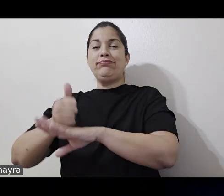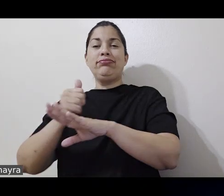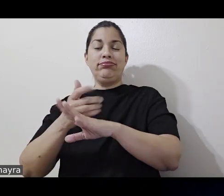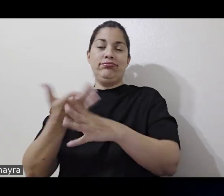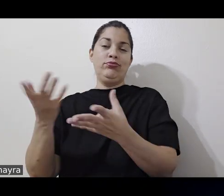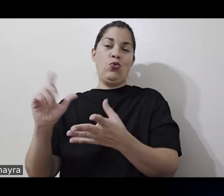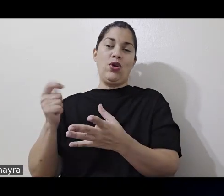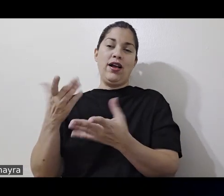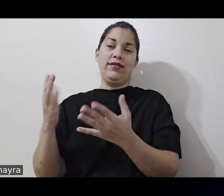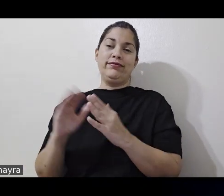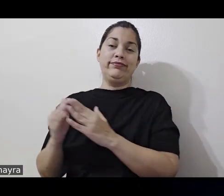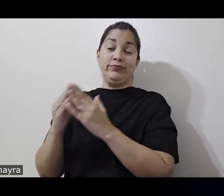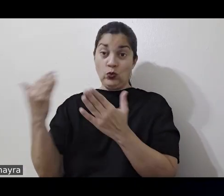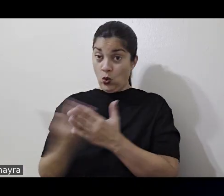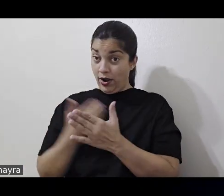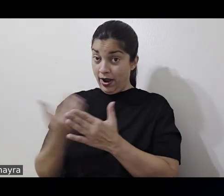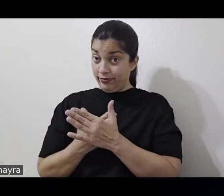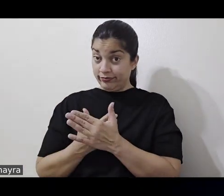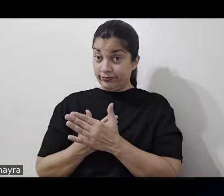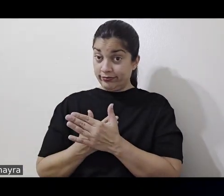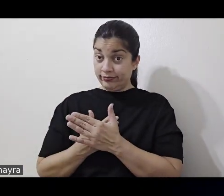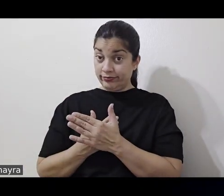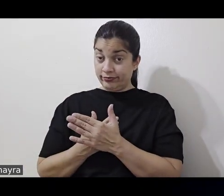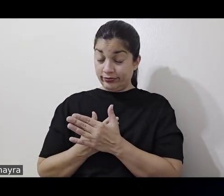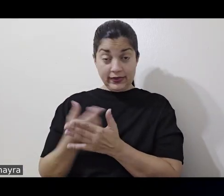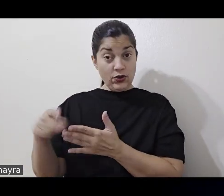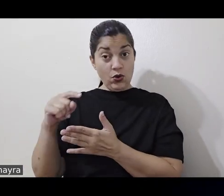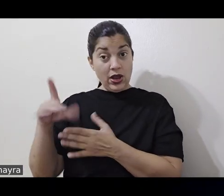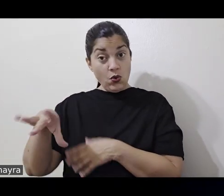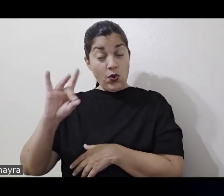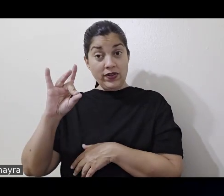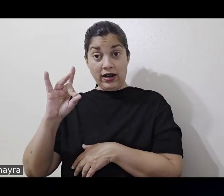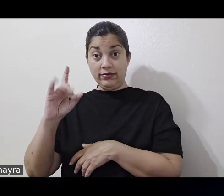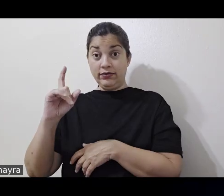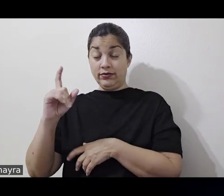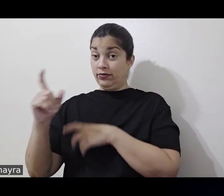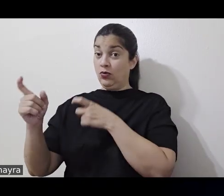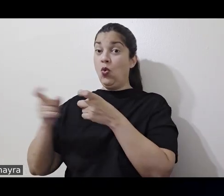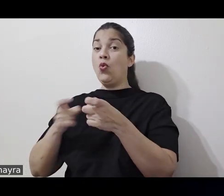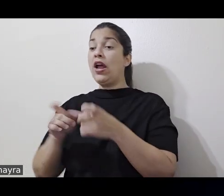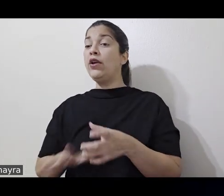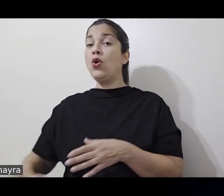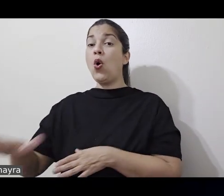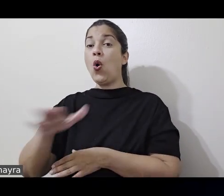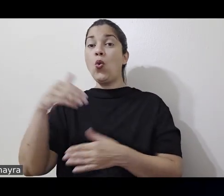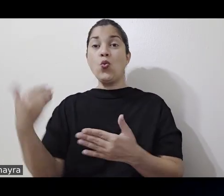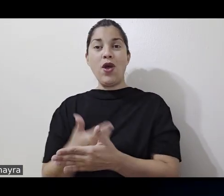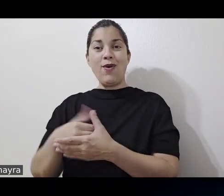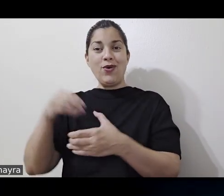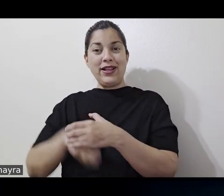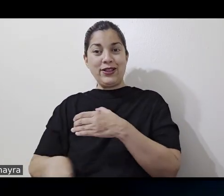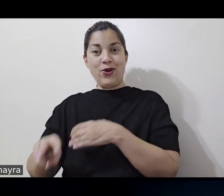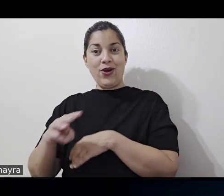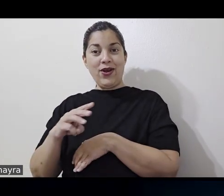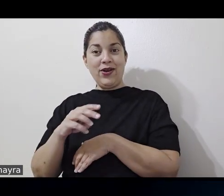de civilización nueva, que incluso encuentran un nuevo reino debajo del lago. Por eso es su universo.